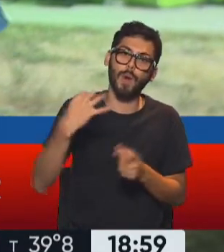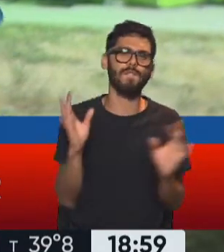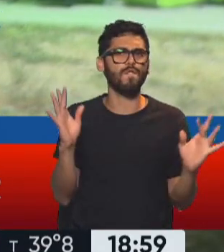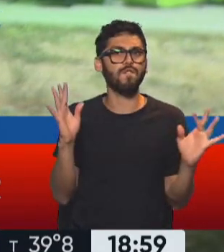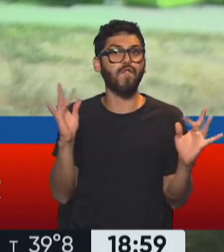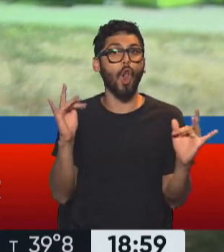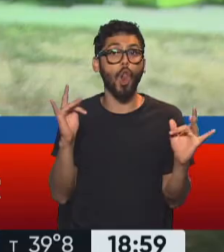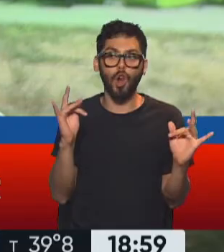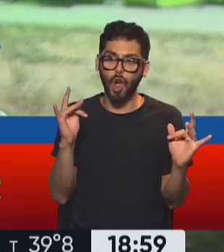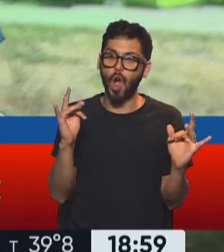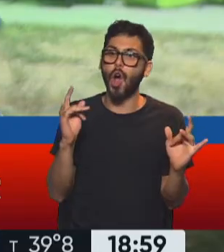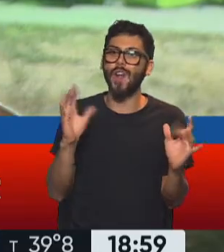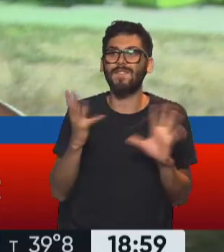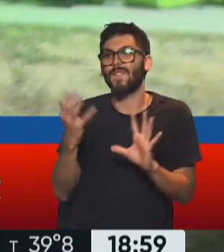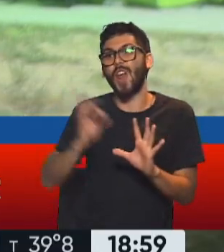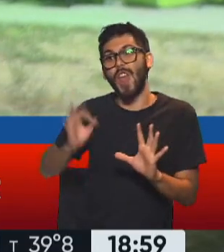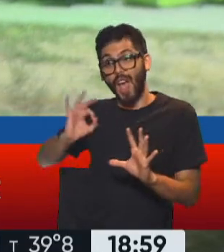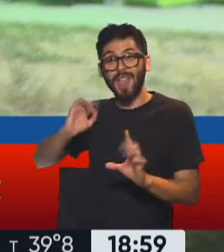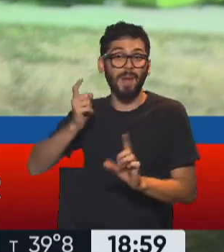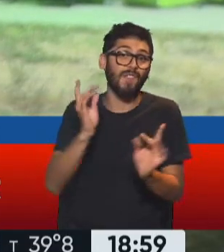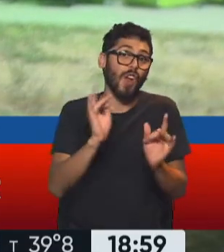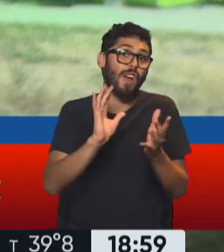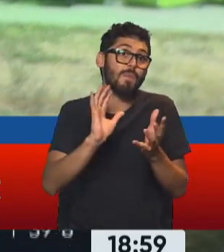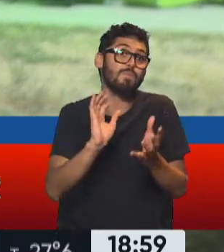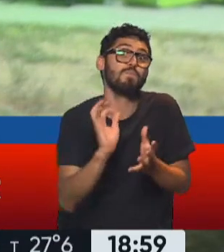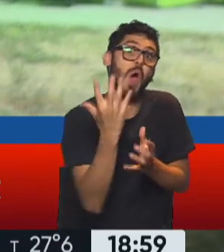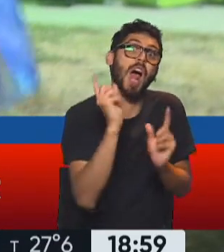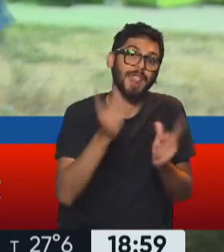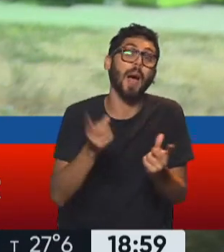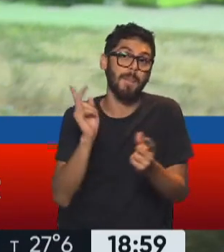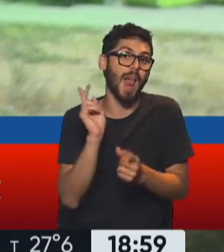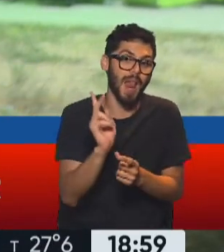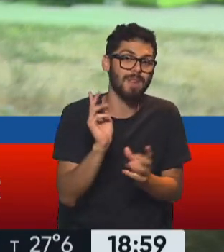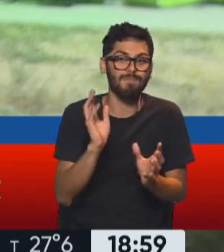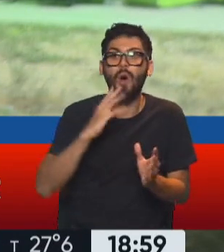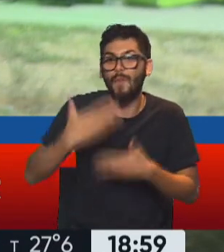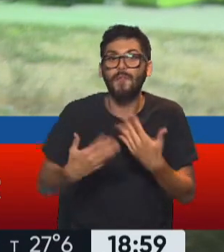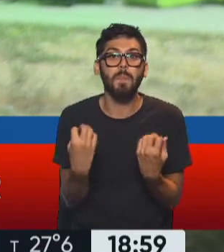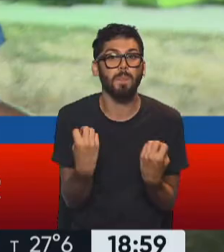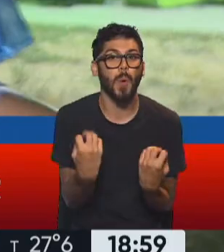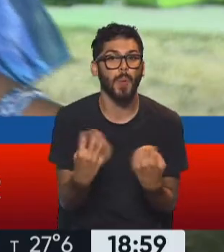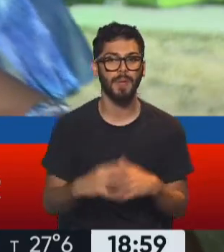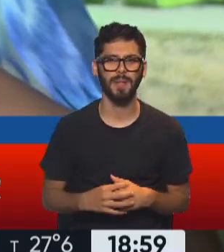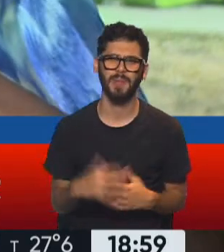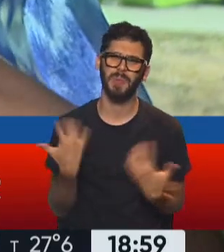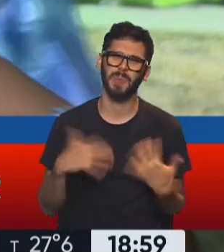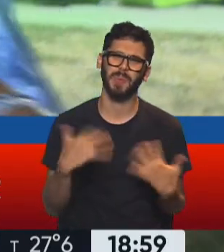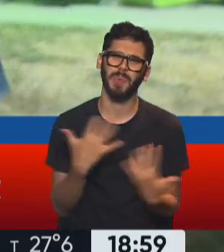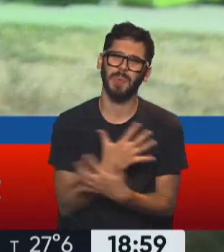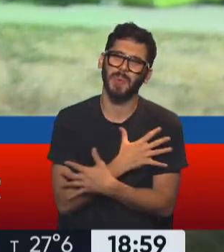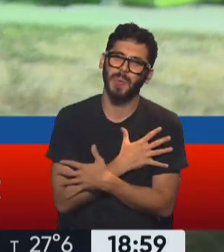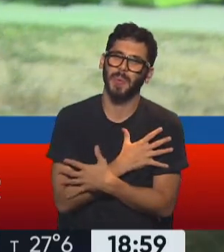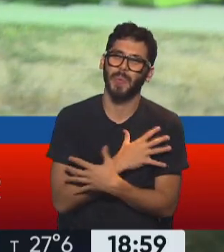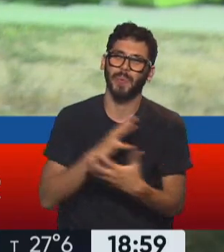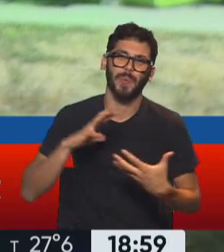más tradicional y más contemporáneo también. Así que venimos bien con eso. Muy hermoso abrazo inclusivo